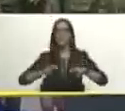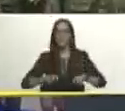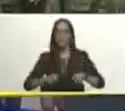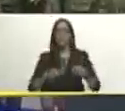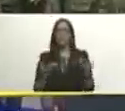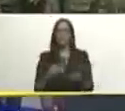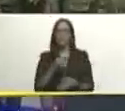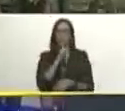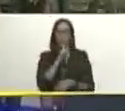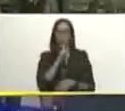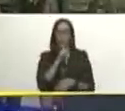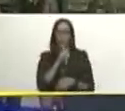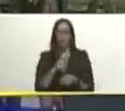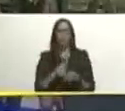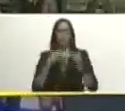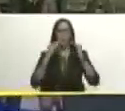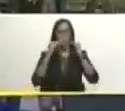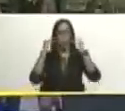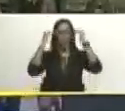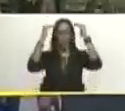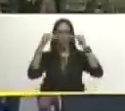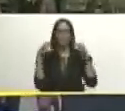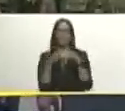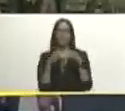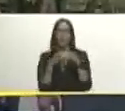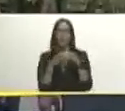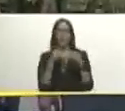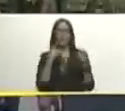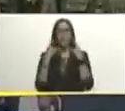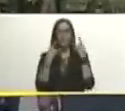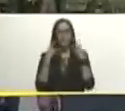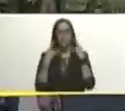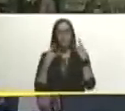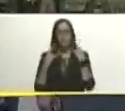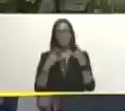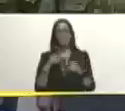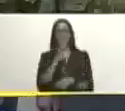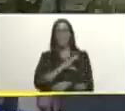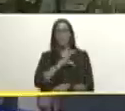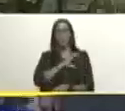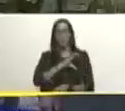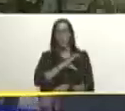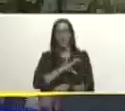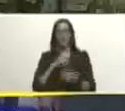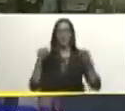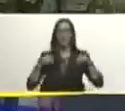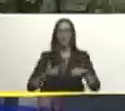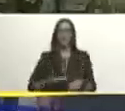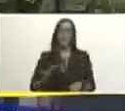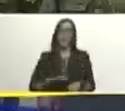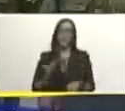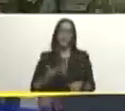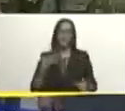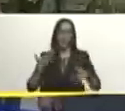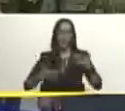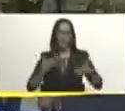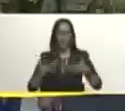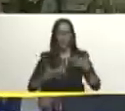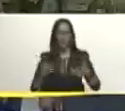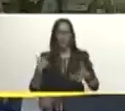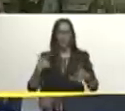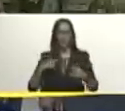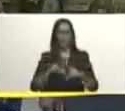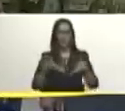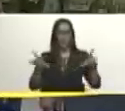novedades por parte del comandante del Grupo de Acciones de Comando en este importante acto que tendrá lugar